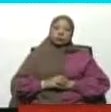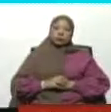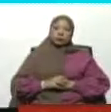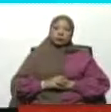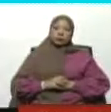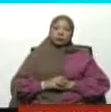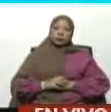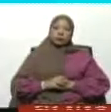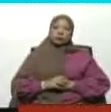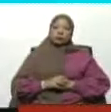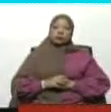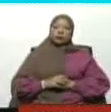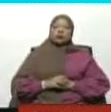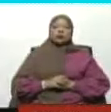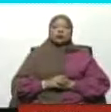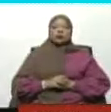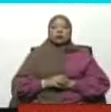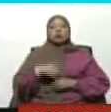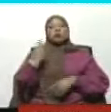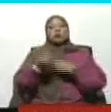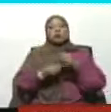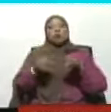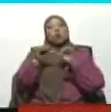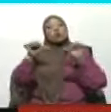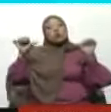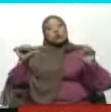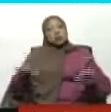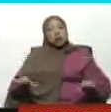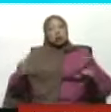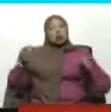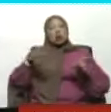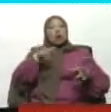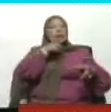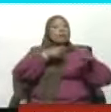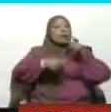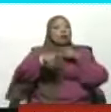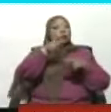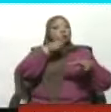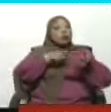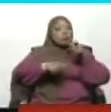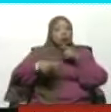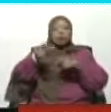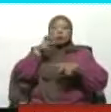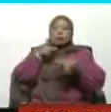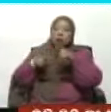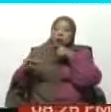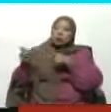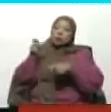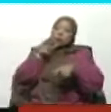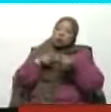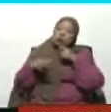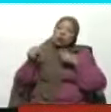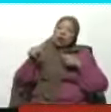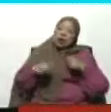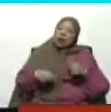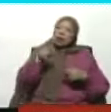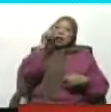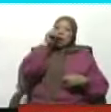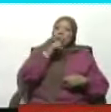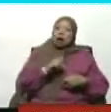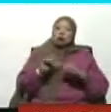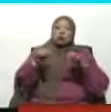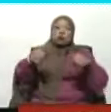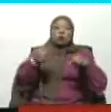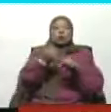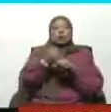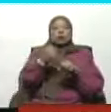que tenemos que ir a un sistema de consulta permanente. Este año iniciamos y dimos el